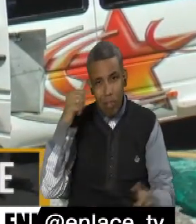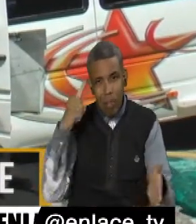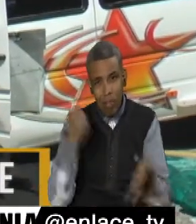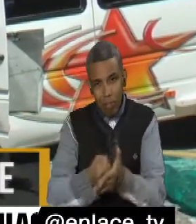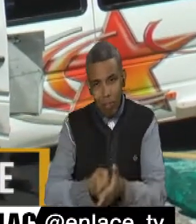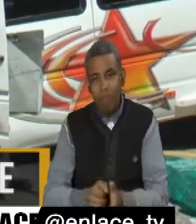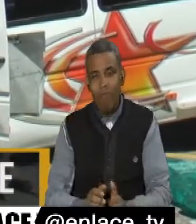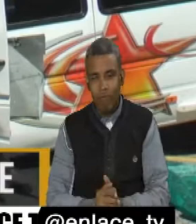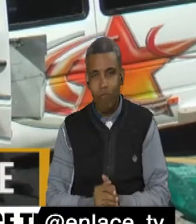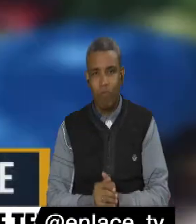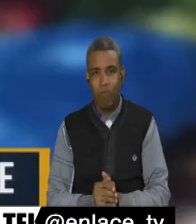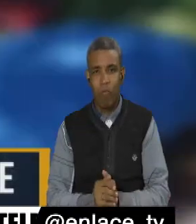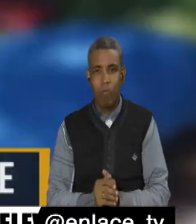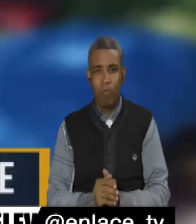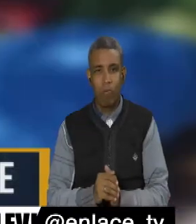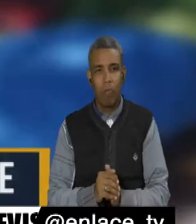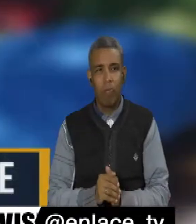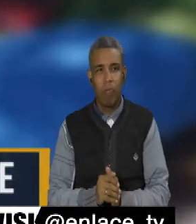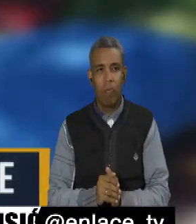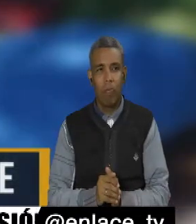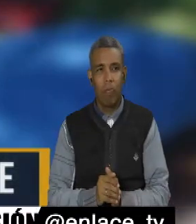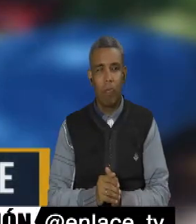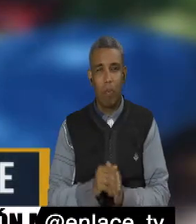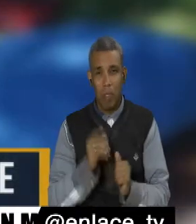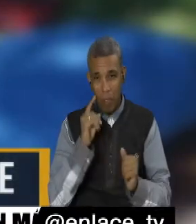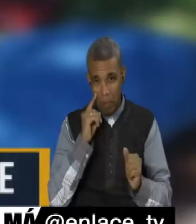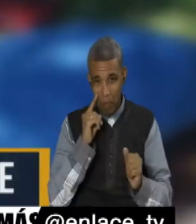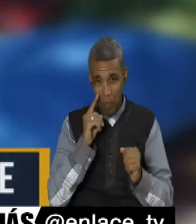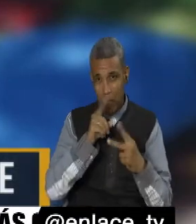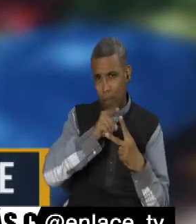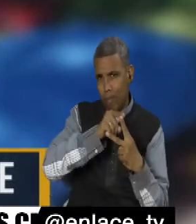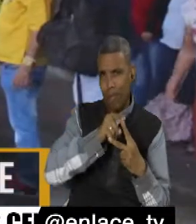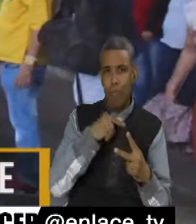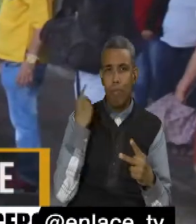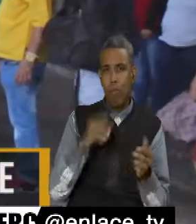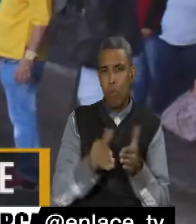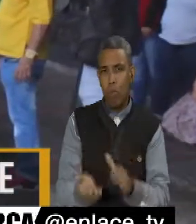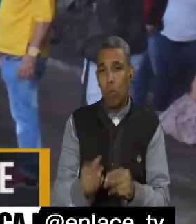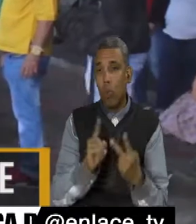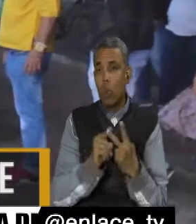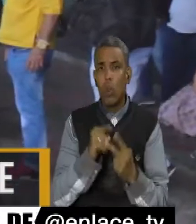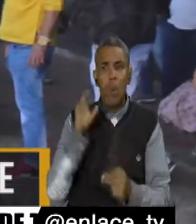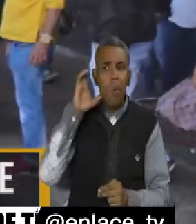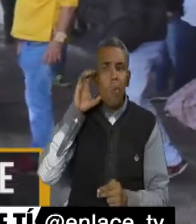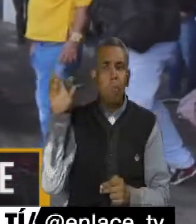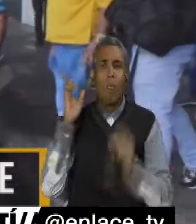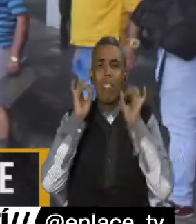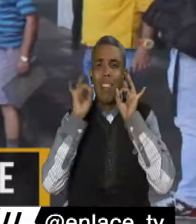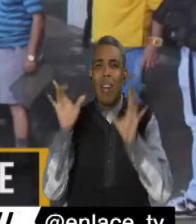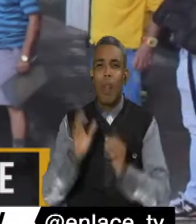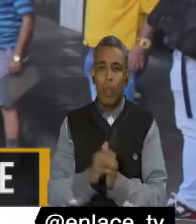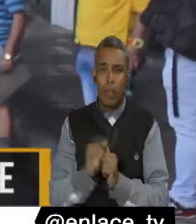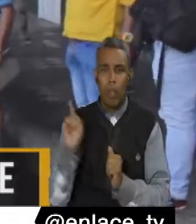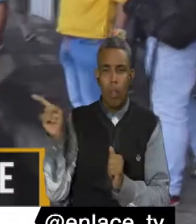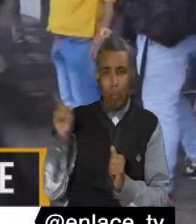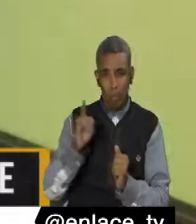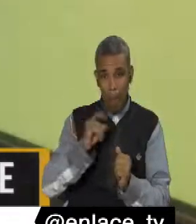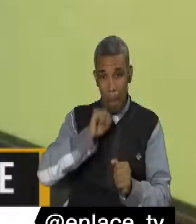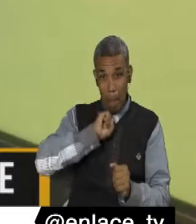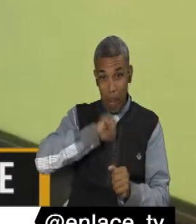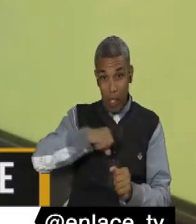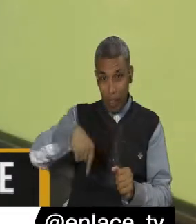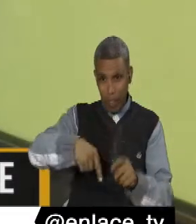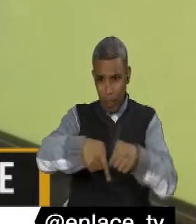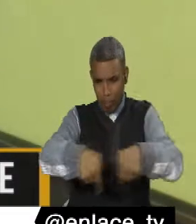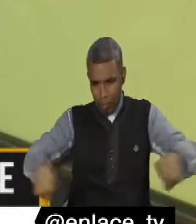SBF583, que al parecer invadió el carril. En el hecho, uno de ellos murió, el otro se encuentra en estado crítico en la clínica Magdalena. En el bus iba